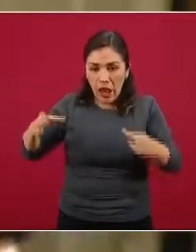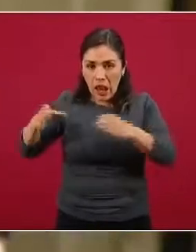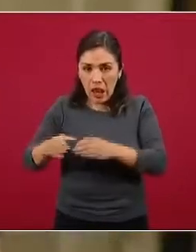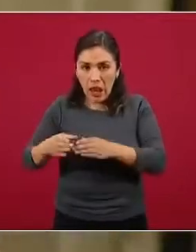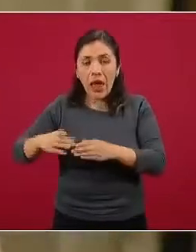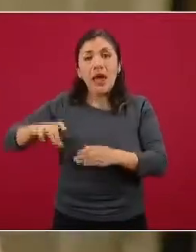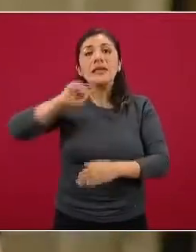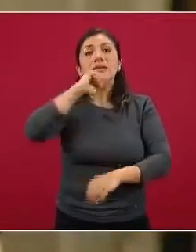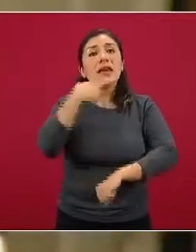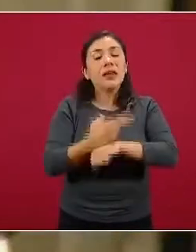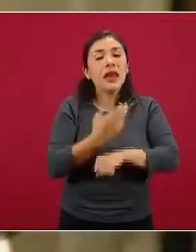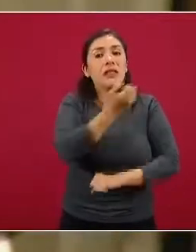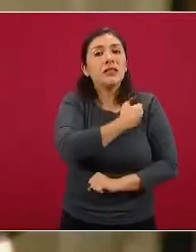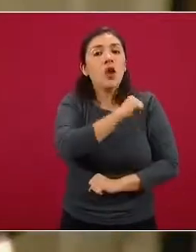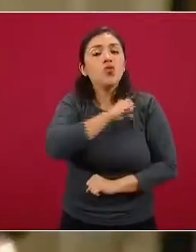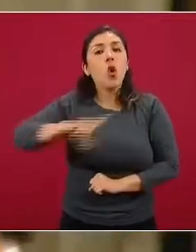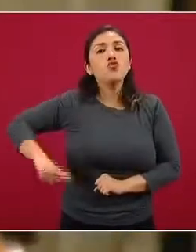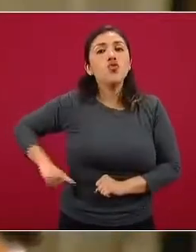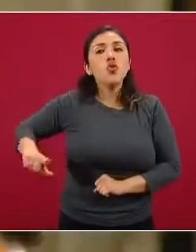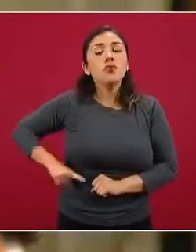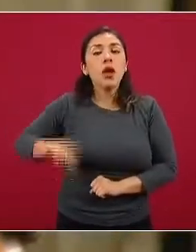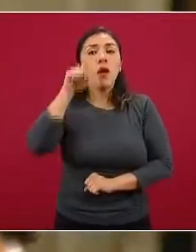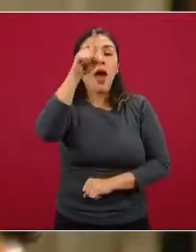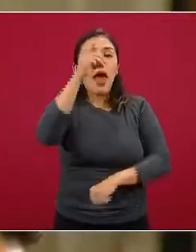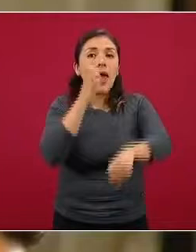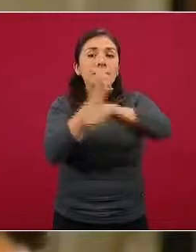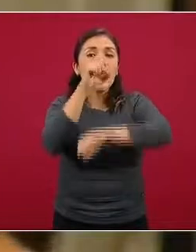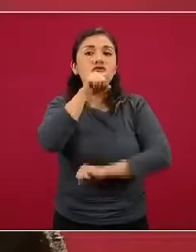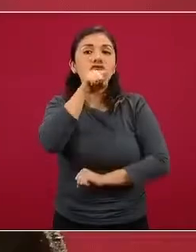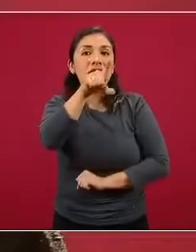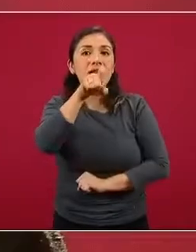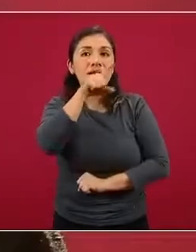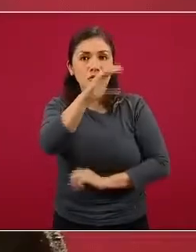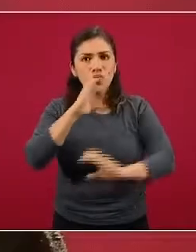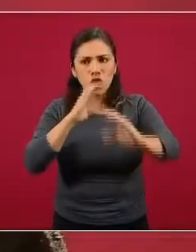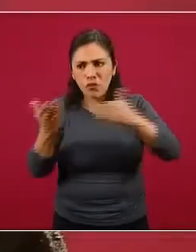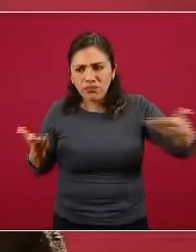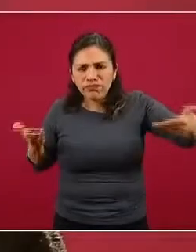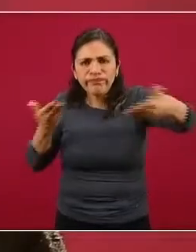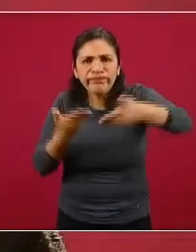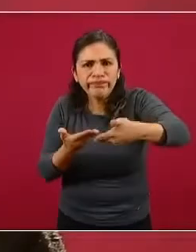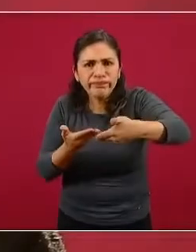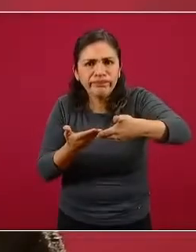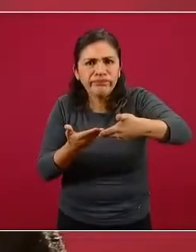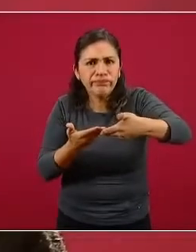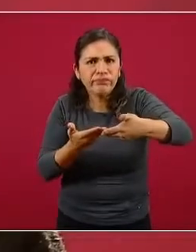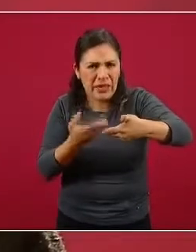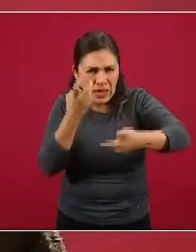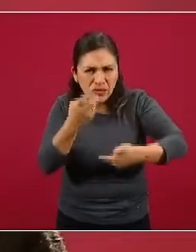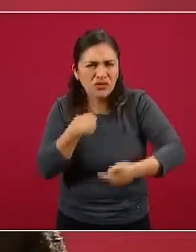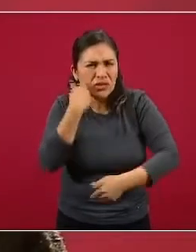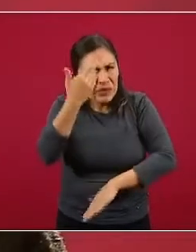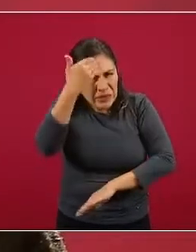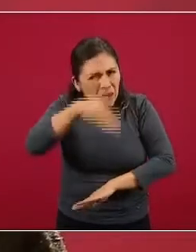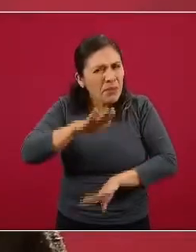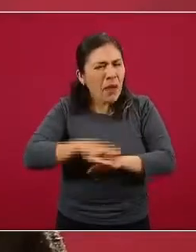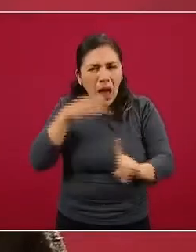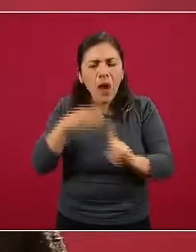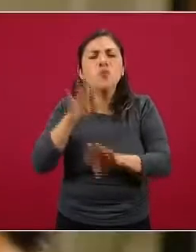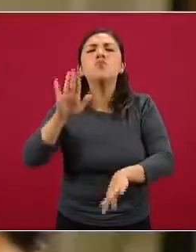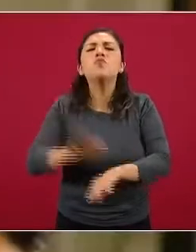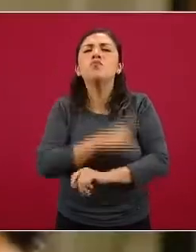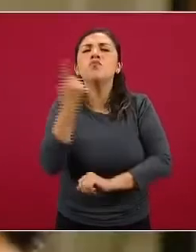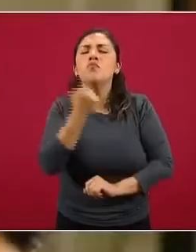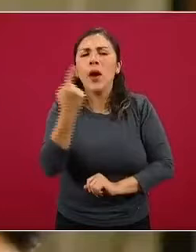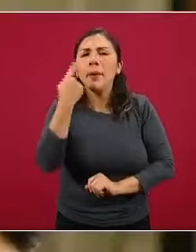la Secretaría de Salud del gobierno del estado de Jalisco. Soy muy precisa en esa pregunta